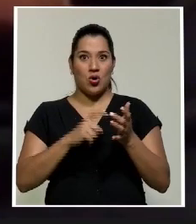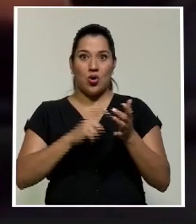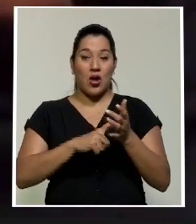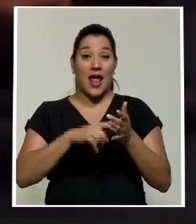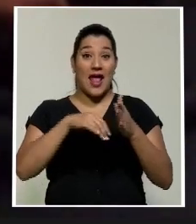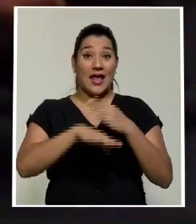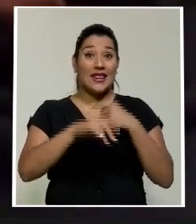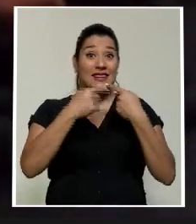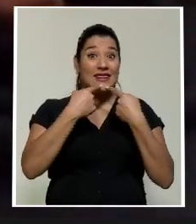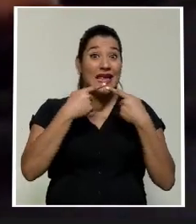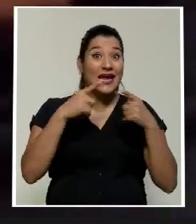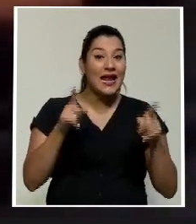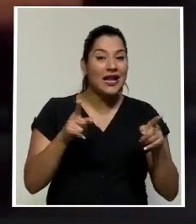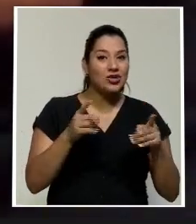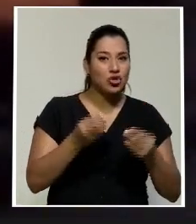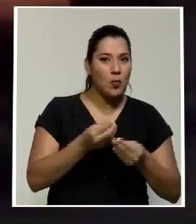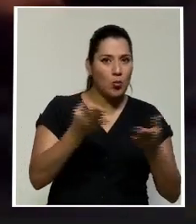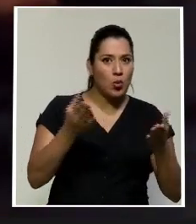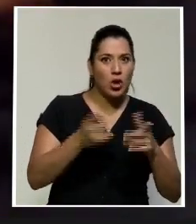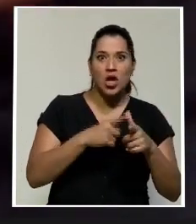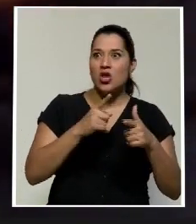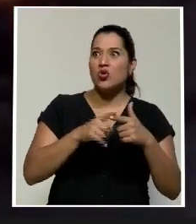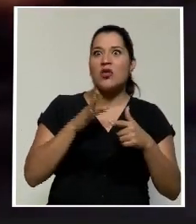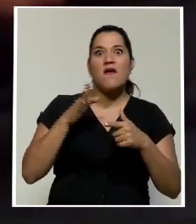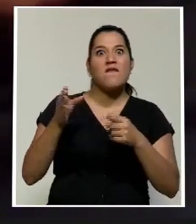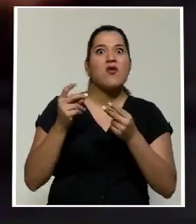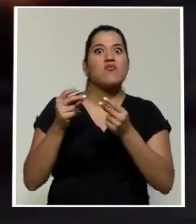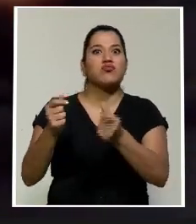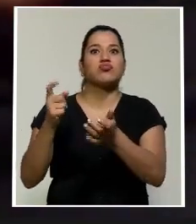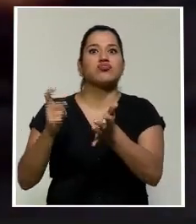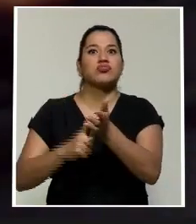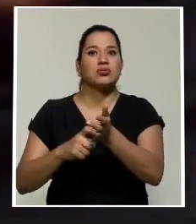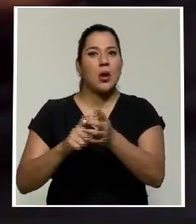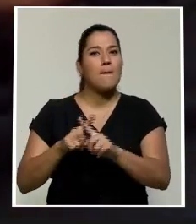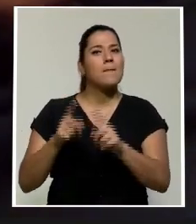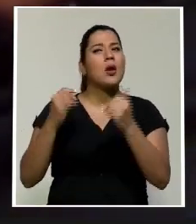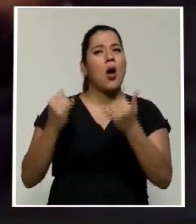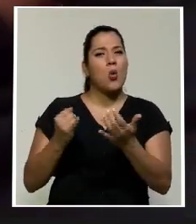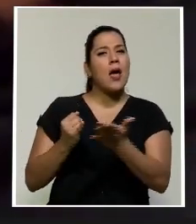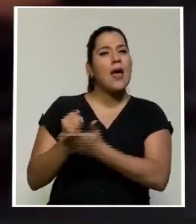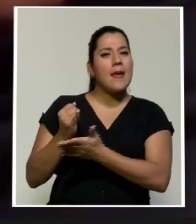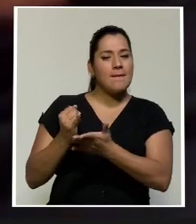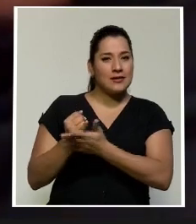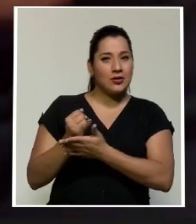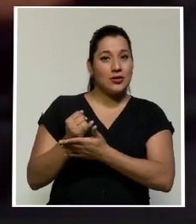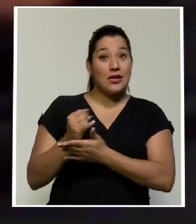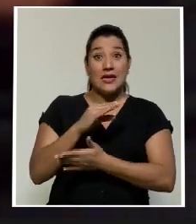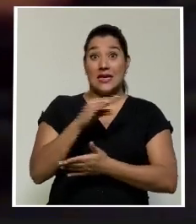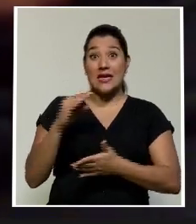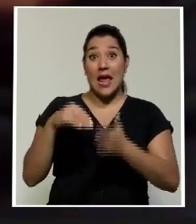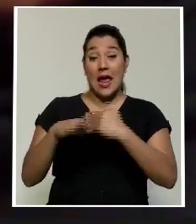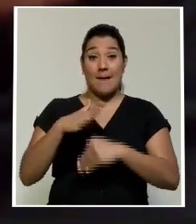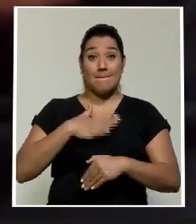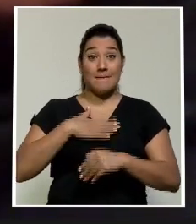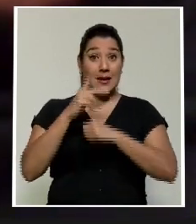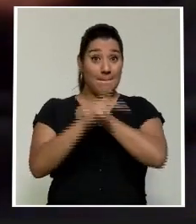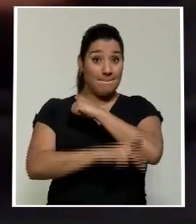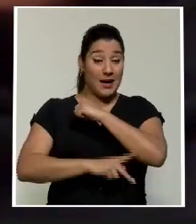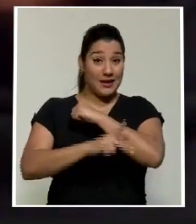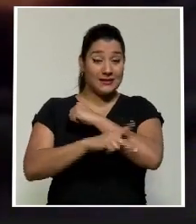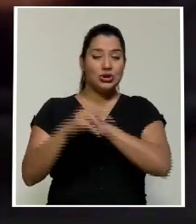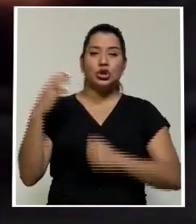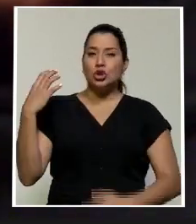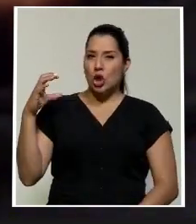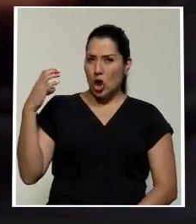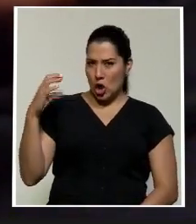como funcionario público, entonces fue y la registró rapidito, pero se está siendo investigado por eso. Y en mi país, en Colombia, hay